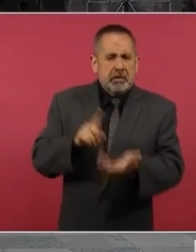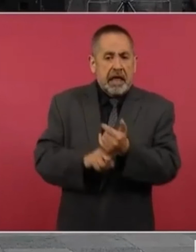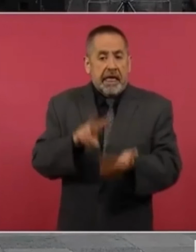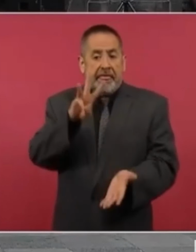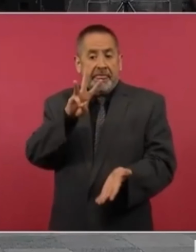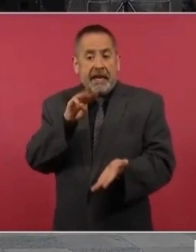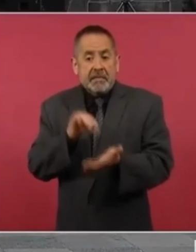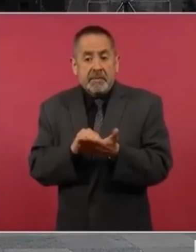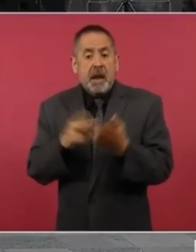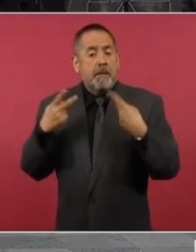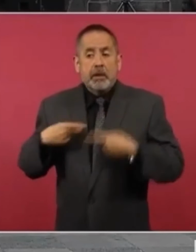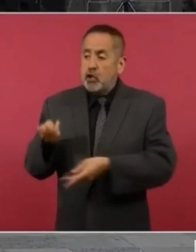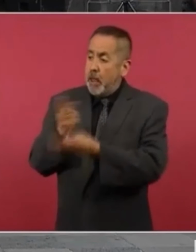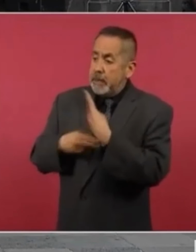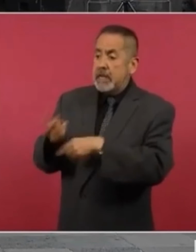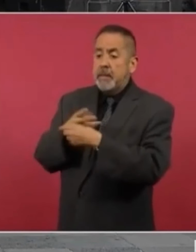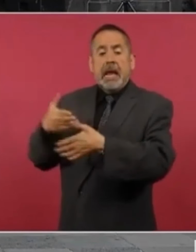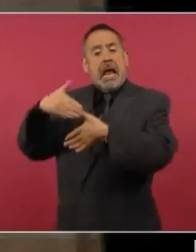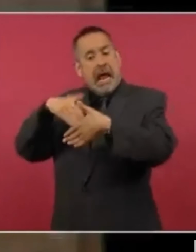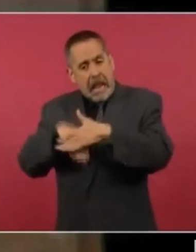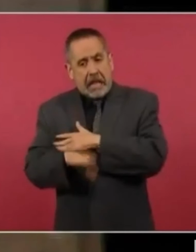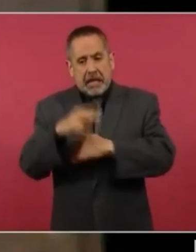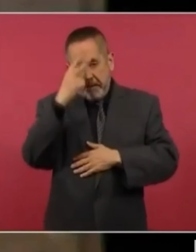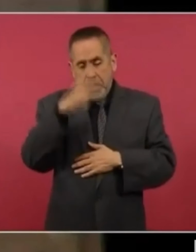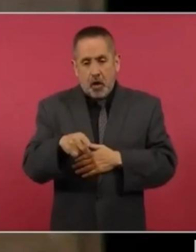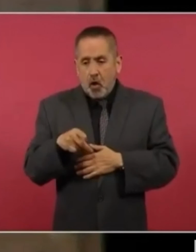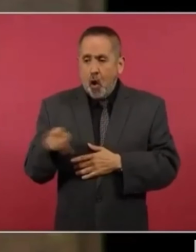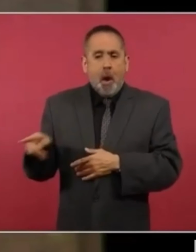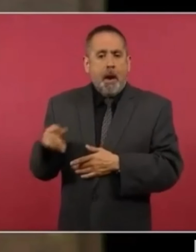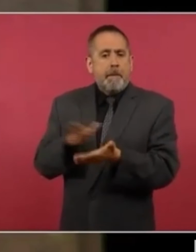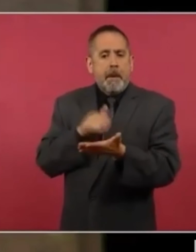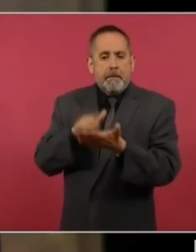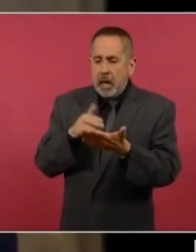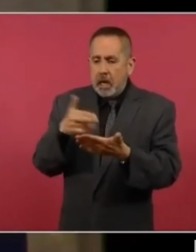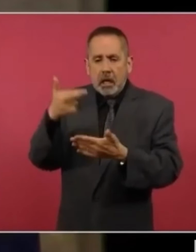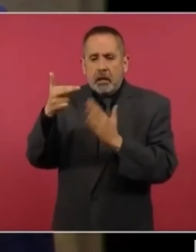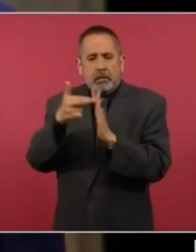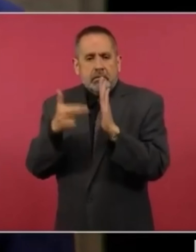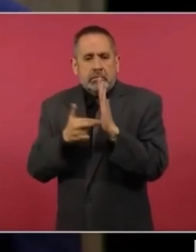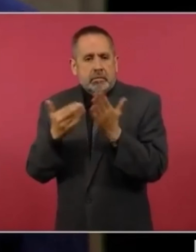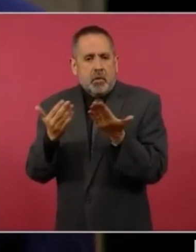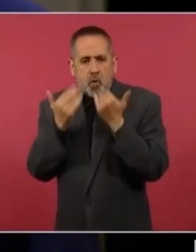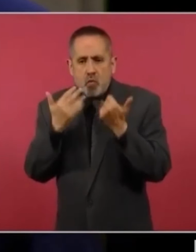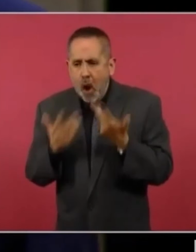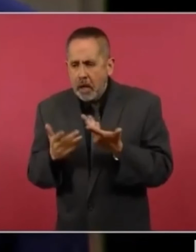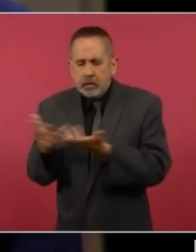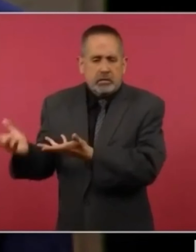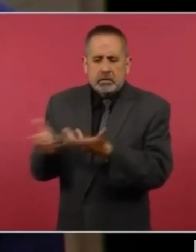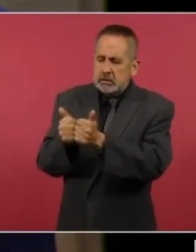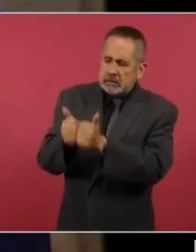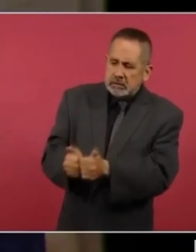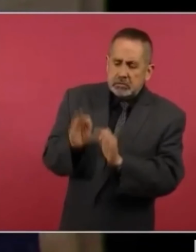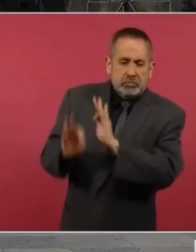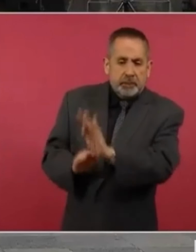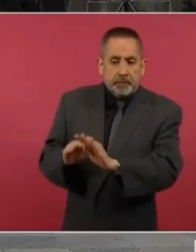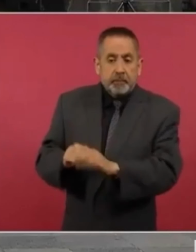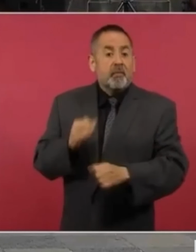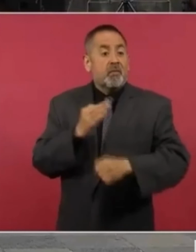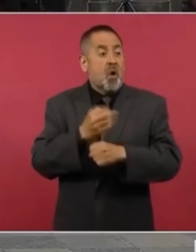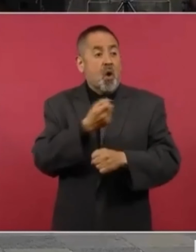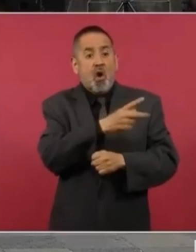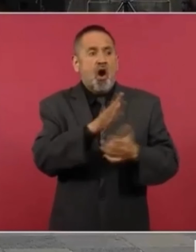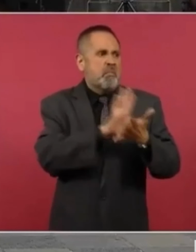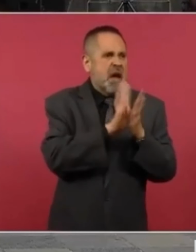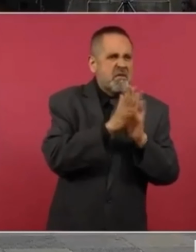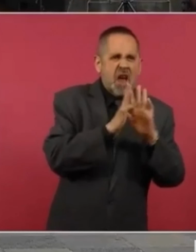3,000 personas que no cumplen con estos criterios, porque en este momento los cárteles se ganan mucho